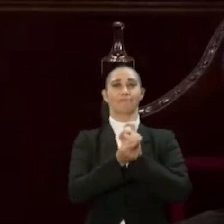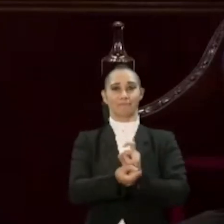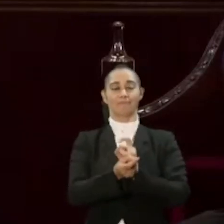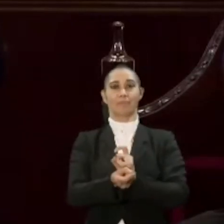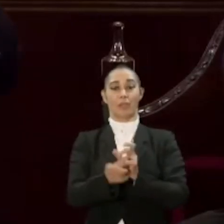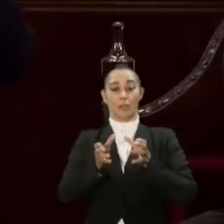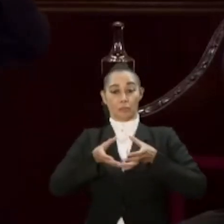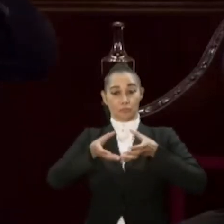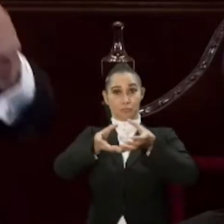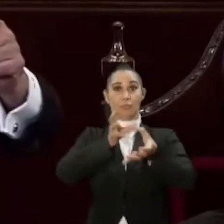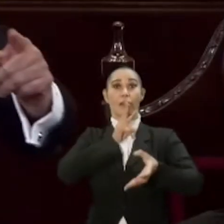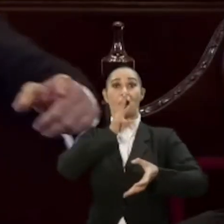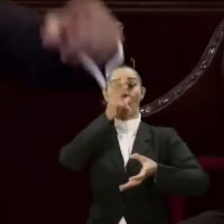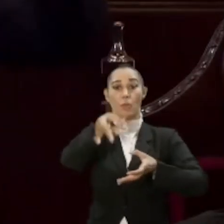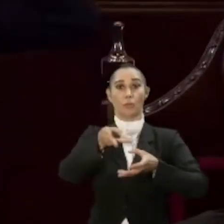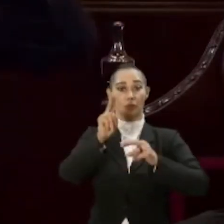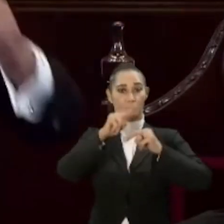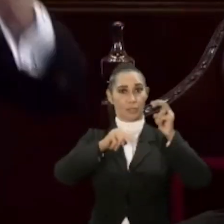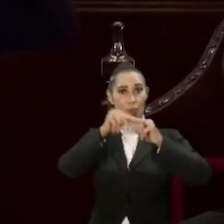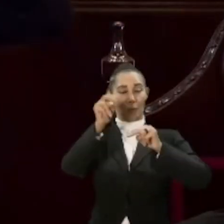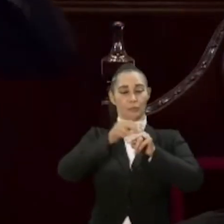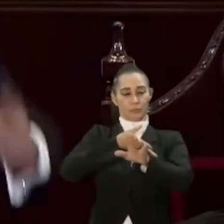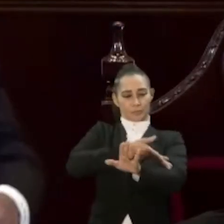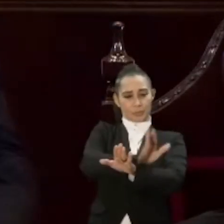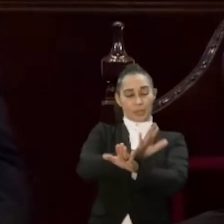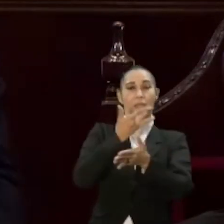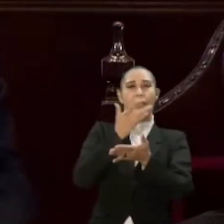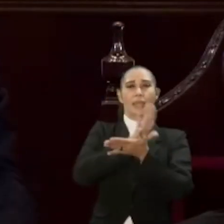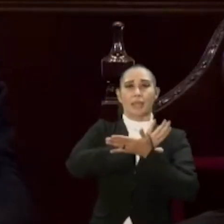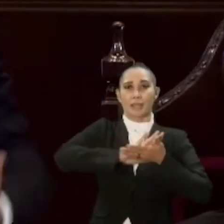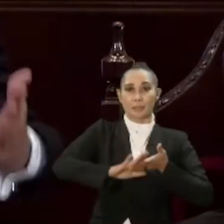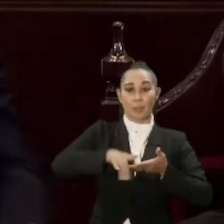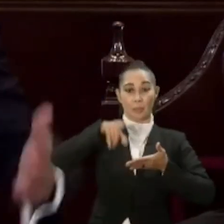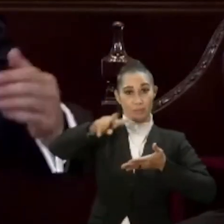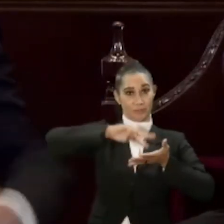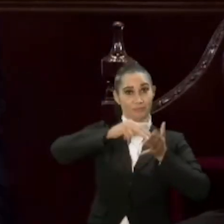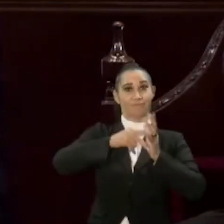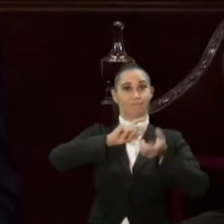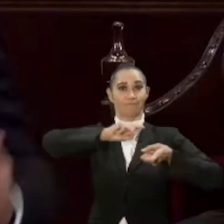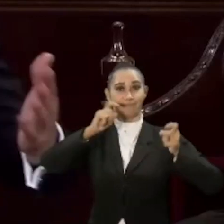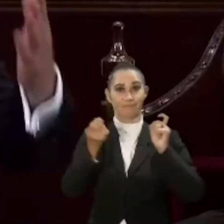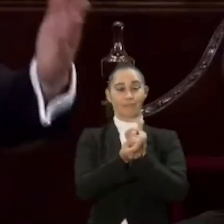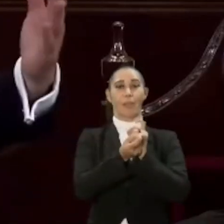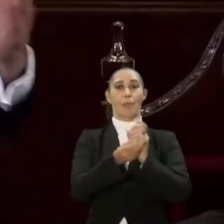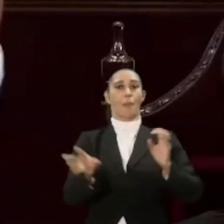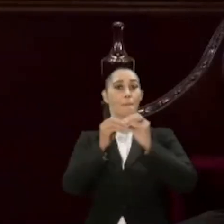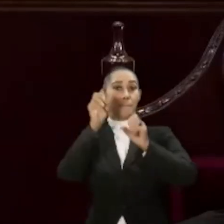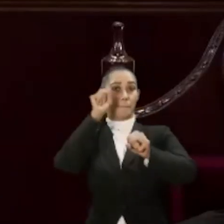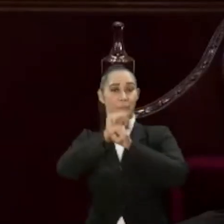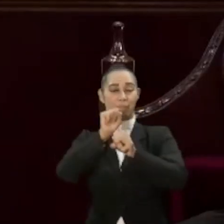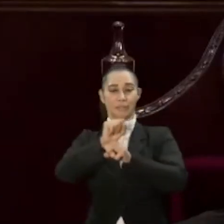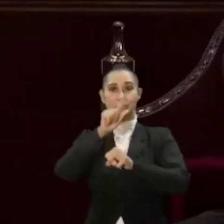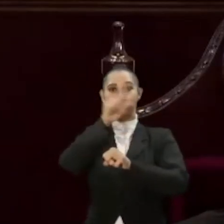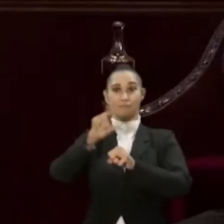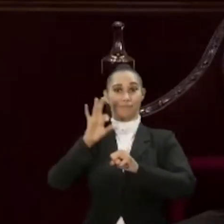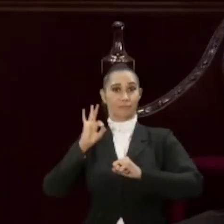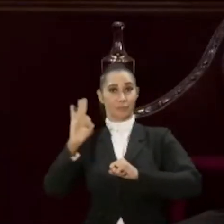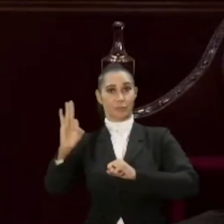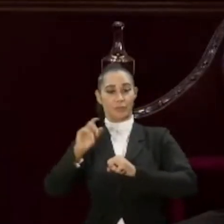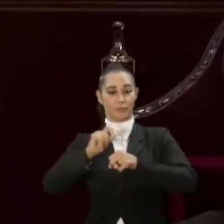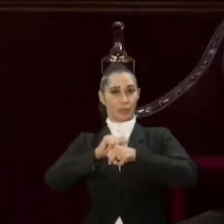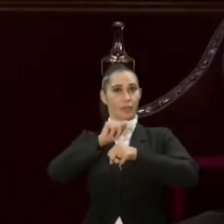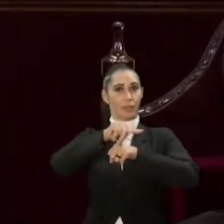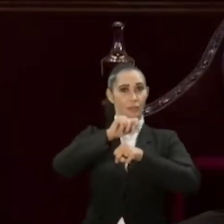Los acueductos que construimos y las cañadas que saneamos. Esto es cambio. Más empleos en zonas francas y en